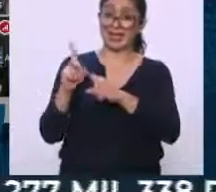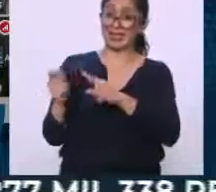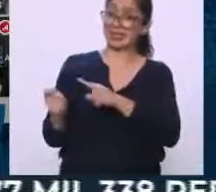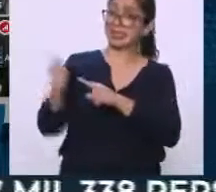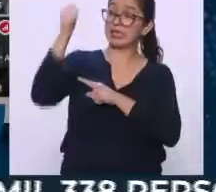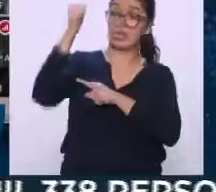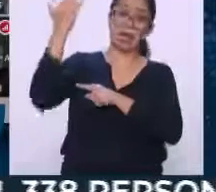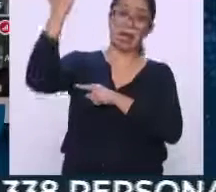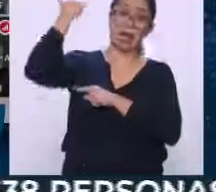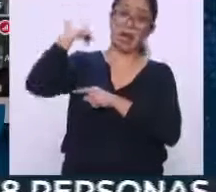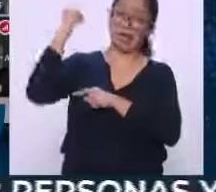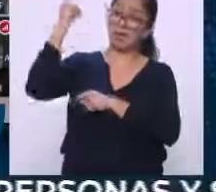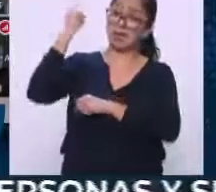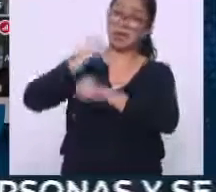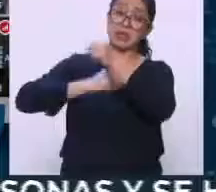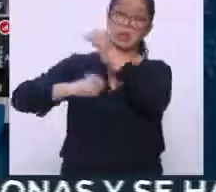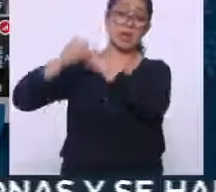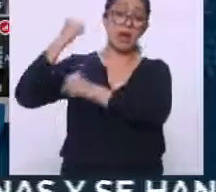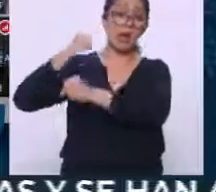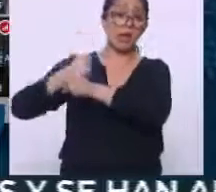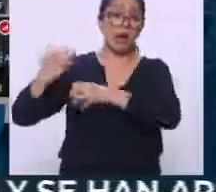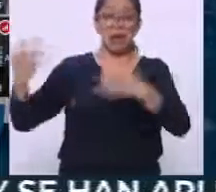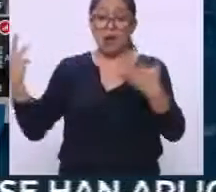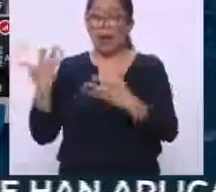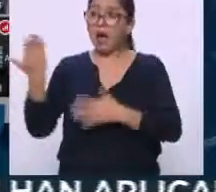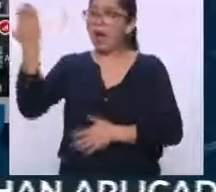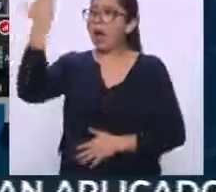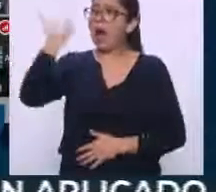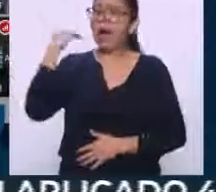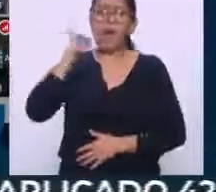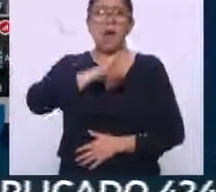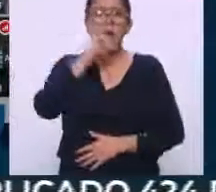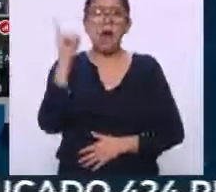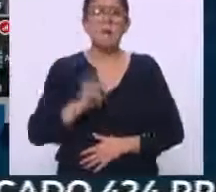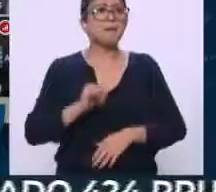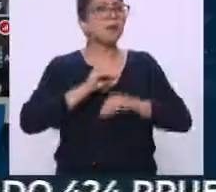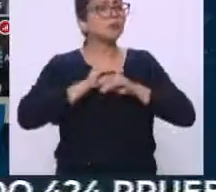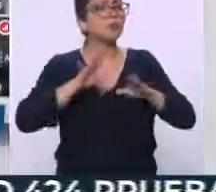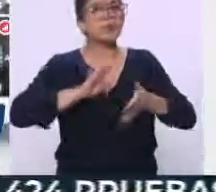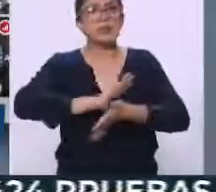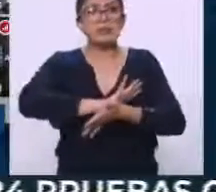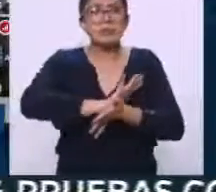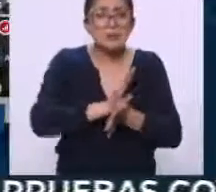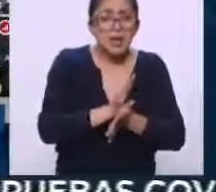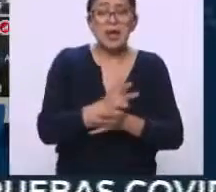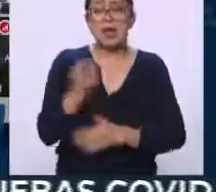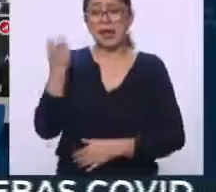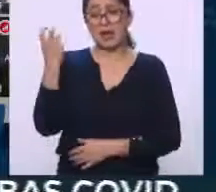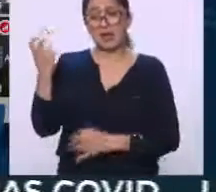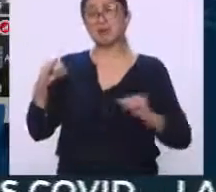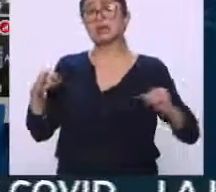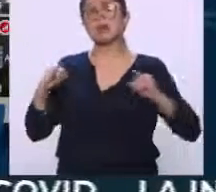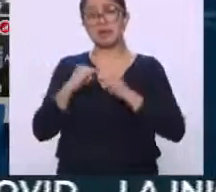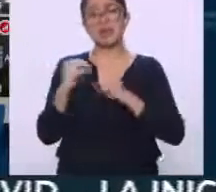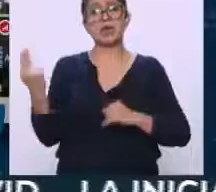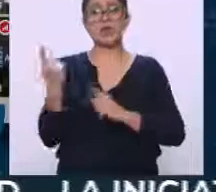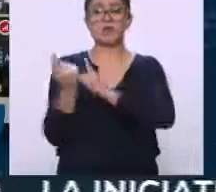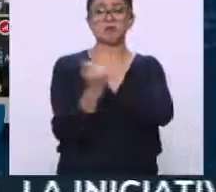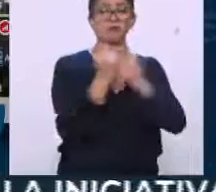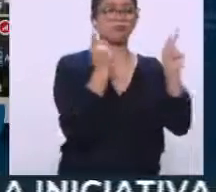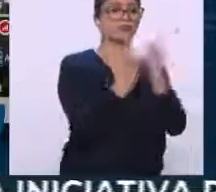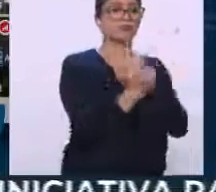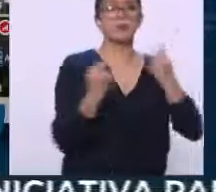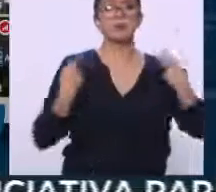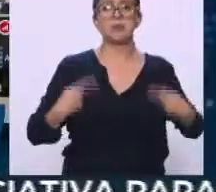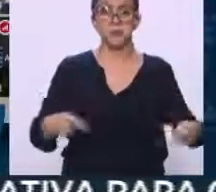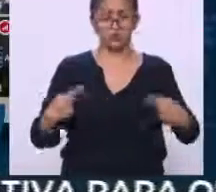20 años y porque nunca nadie hablaba de discriminación, pero sí hay que hacerlo más cercano a la gente. Todas van a estar contentas